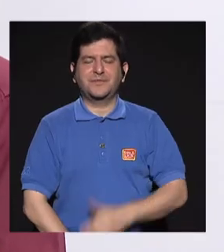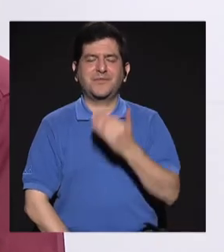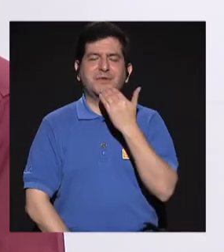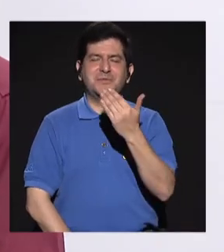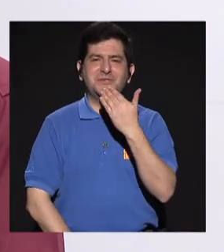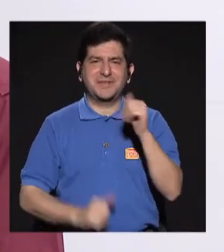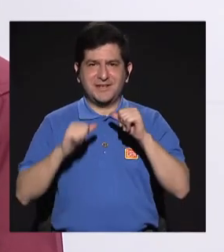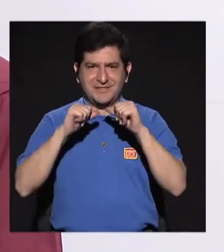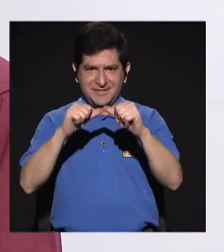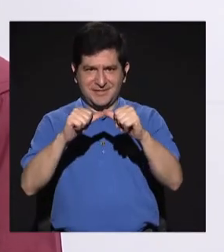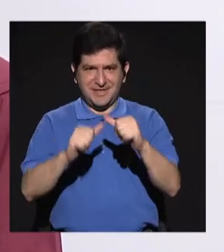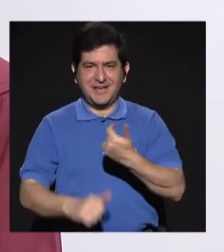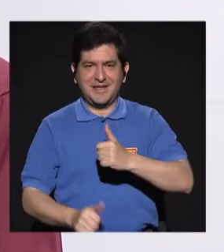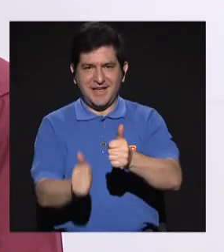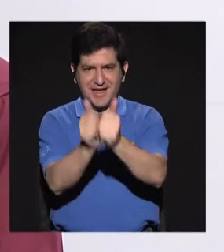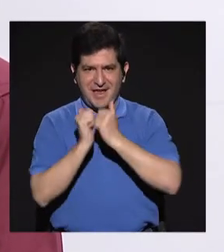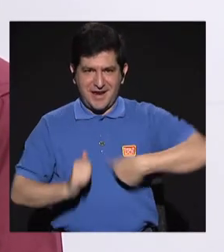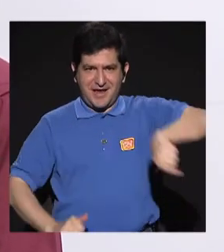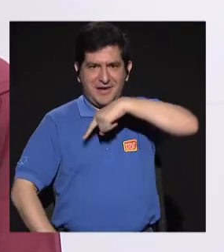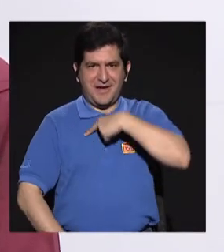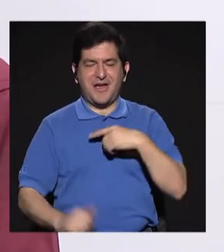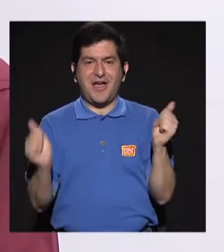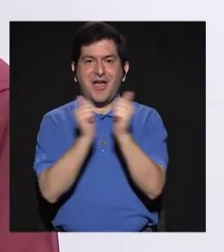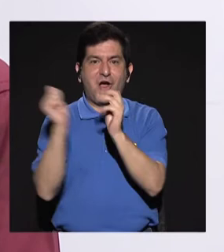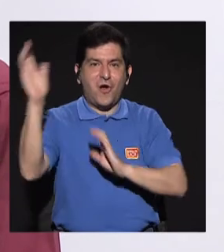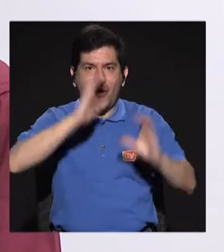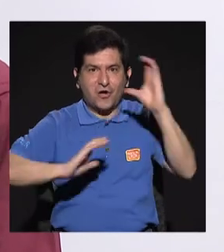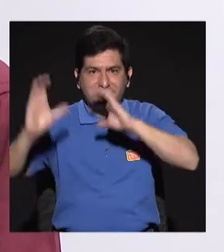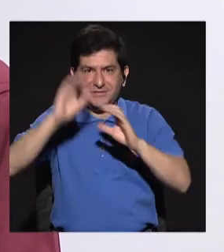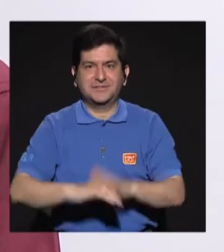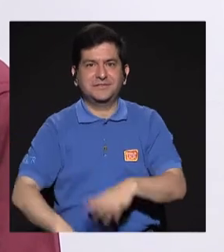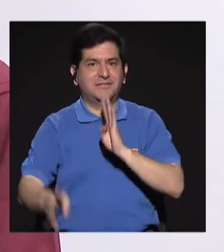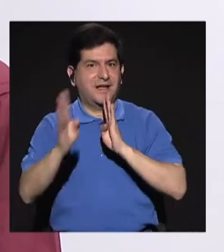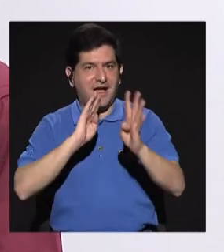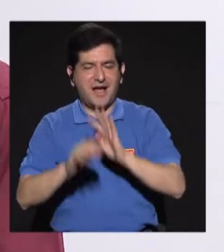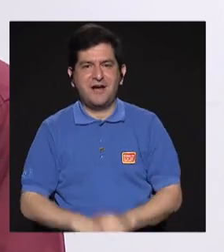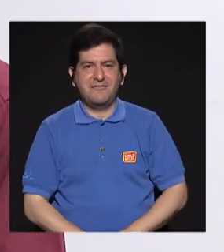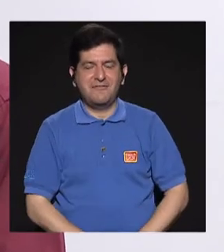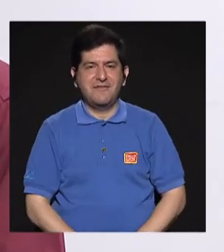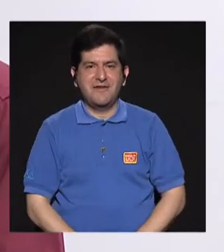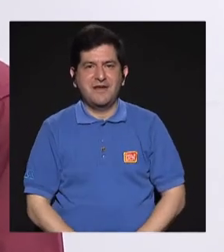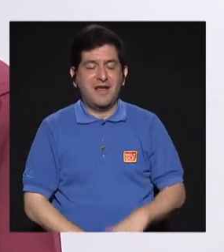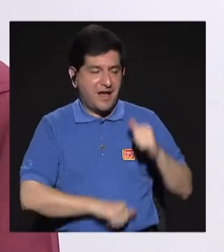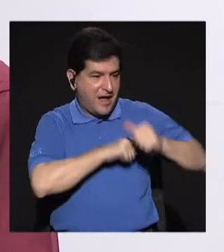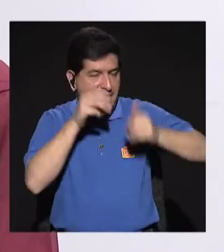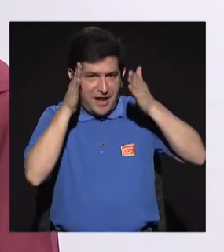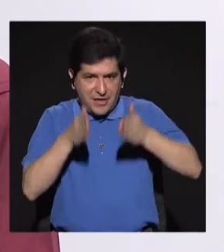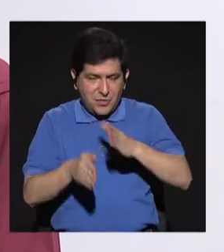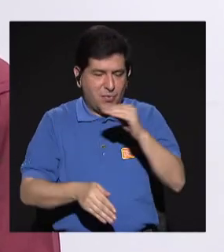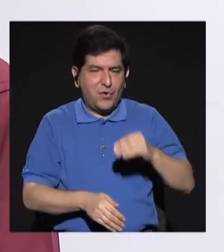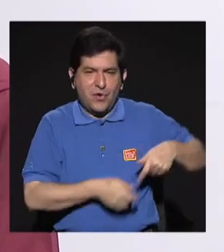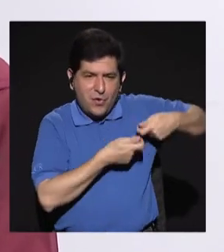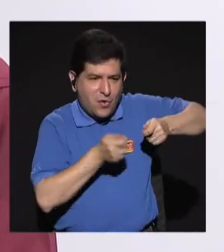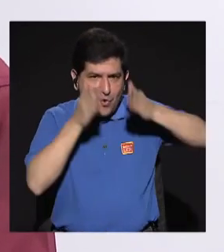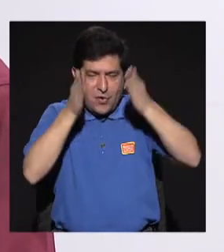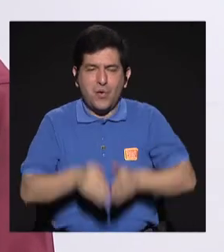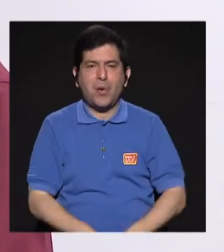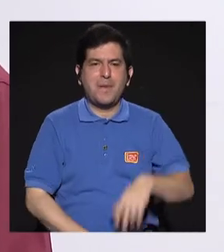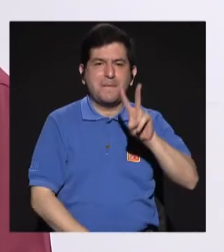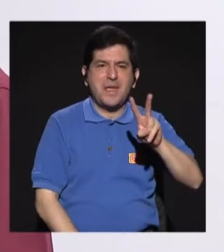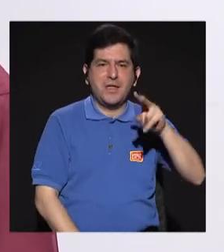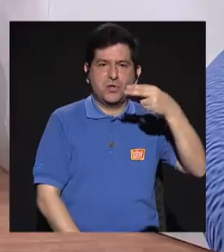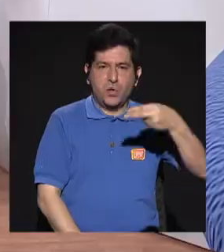muchas gracias por continuar con nosotros aquí en conciencia estamos hablando con el antropólogo y arqueólogo víctor hugo